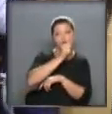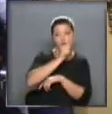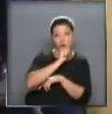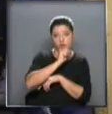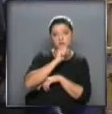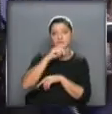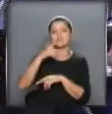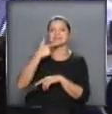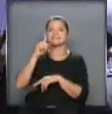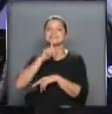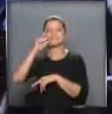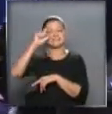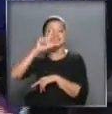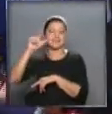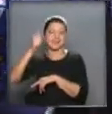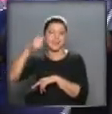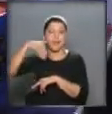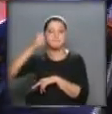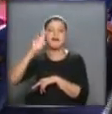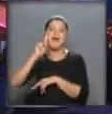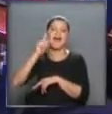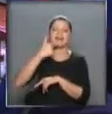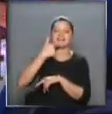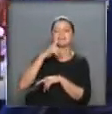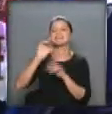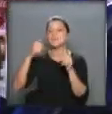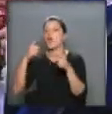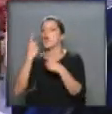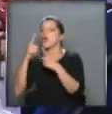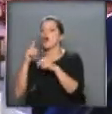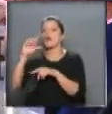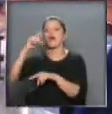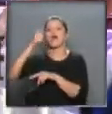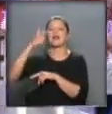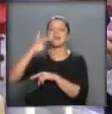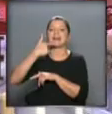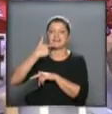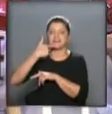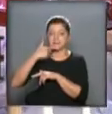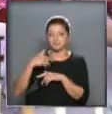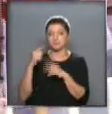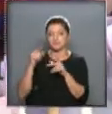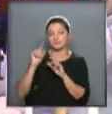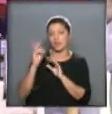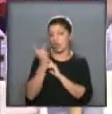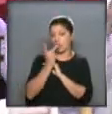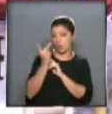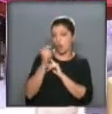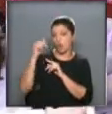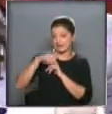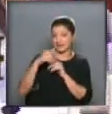de Mujeres Argentinas, que es el coro Cash. Este programa, ¿no es cierto?, que depende de Nación y trabaja articuladamente con la provincia del